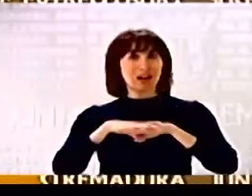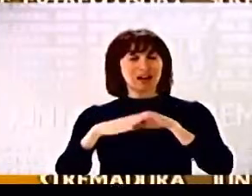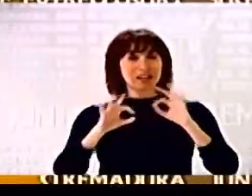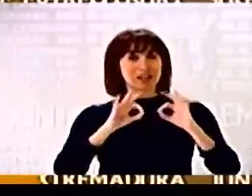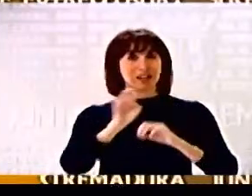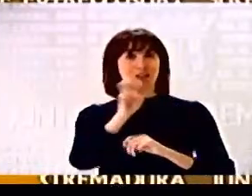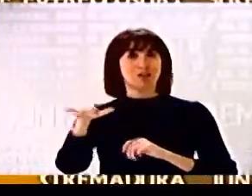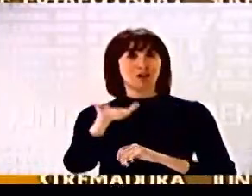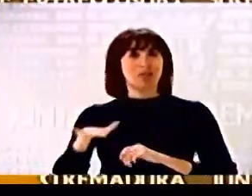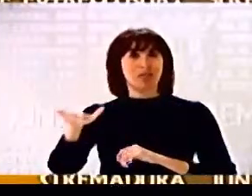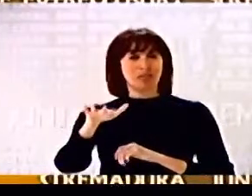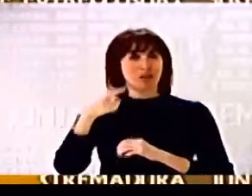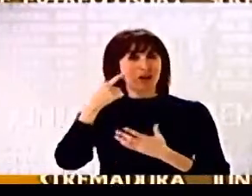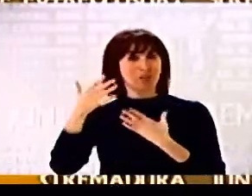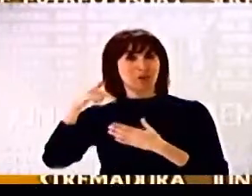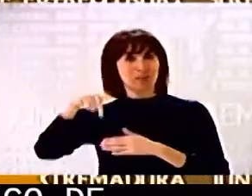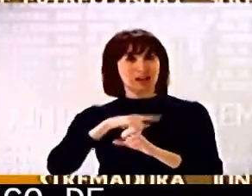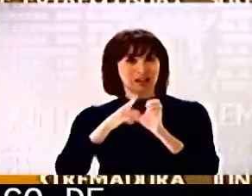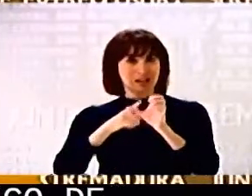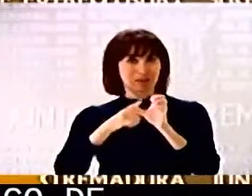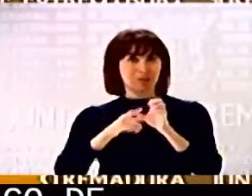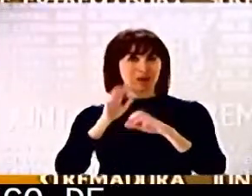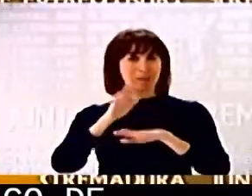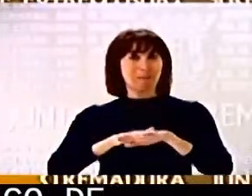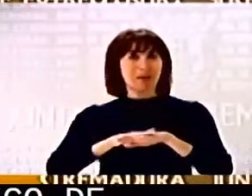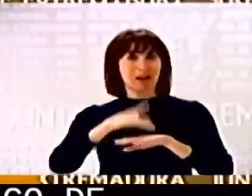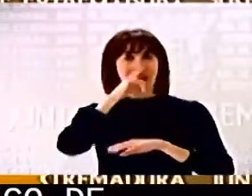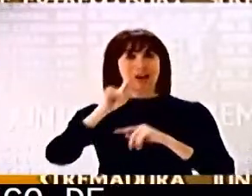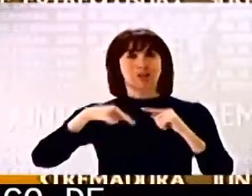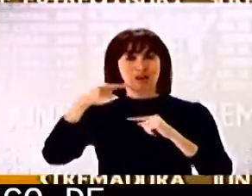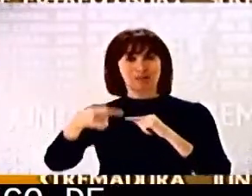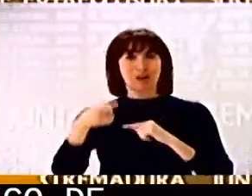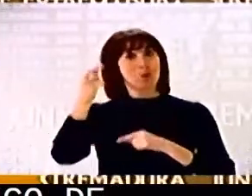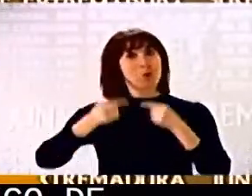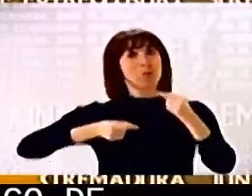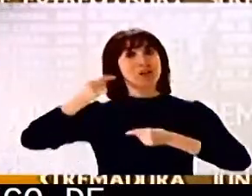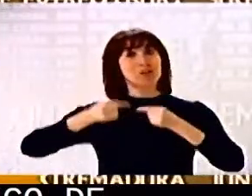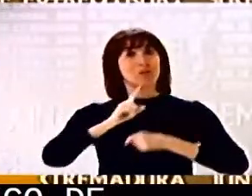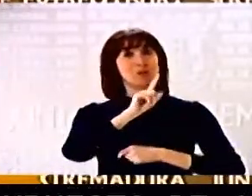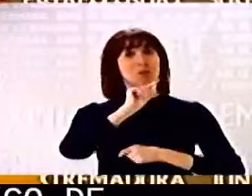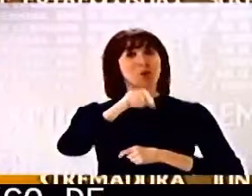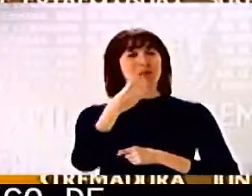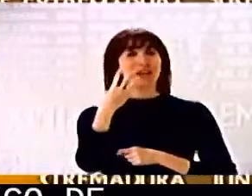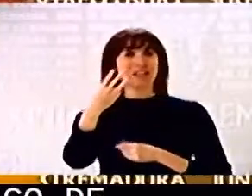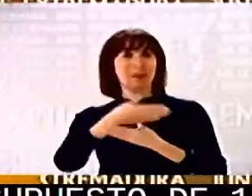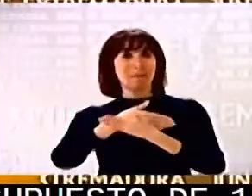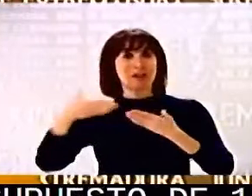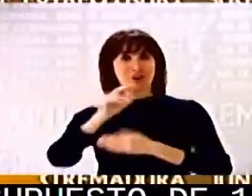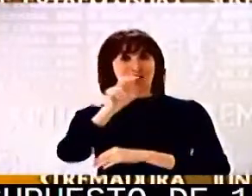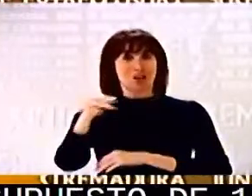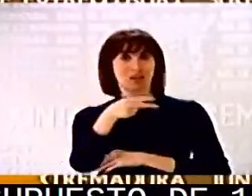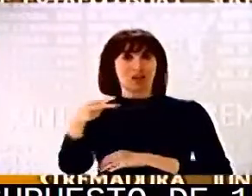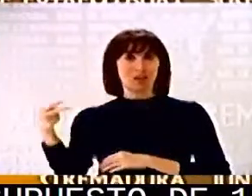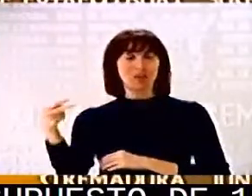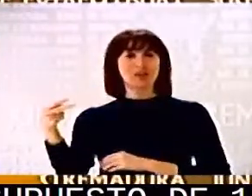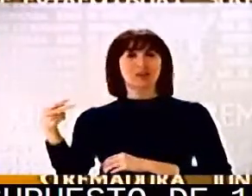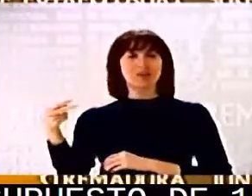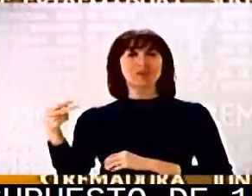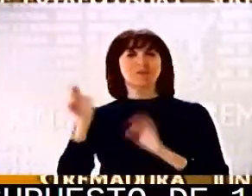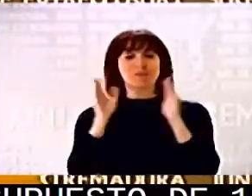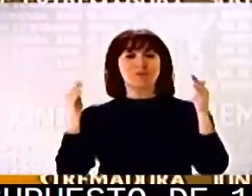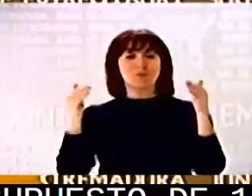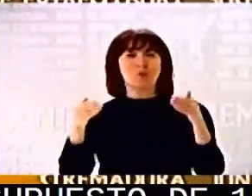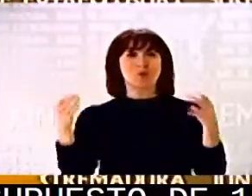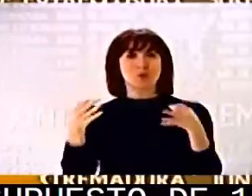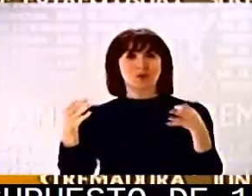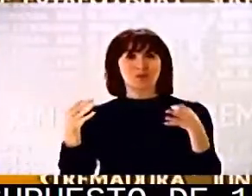otros espacios escénicos de Extremadura para el año 21, con un presupuesto de 1,3 millones de euros destinados